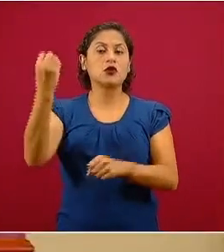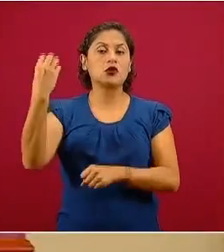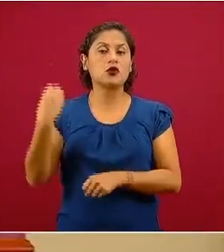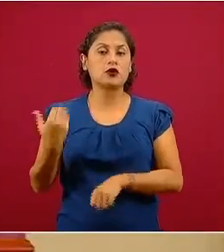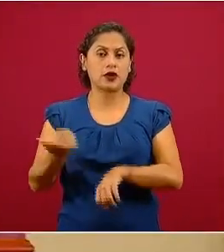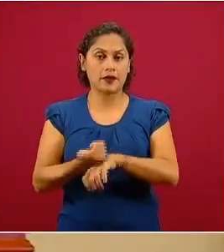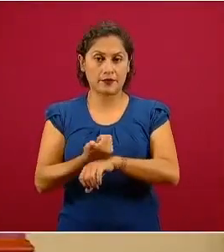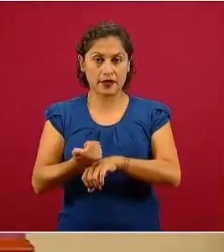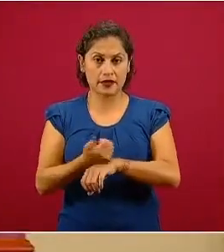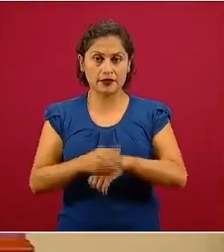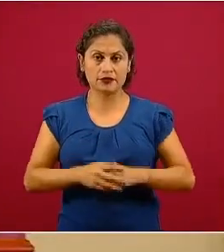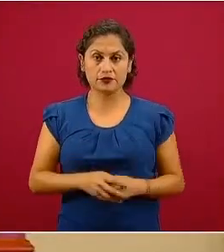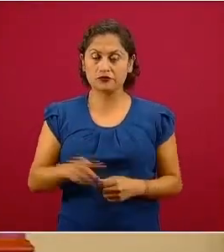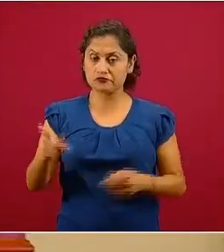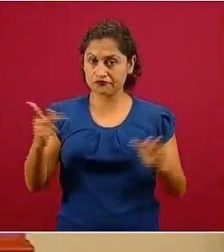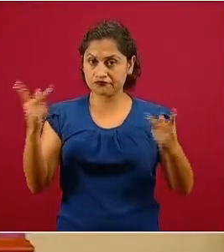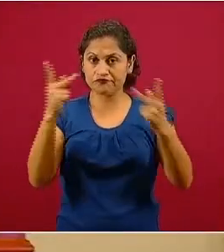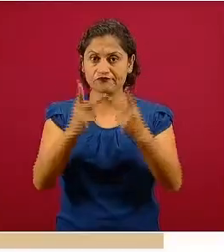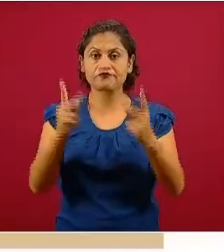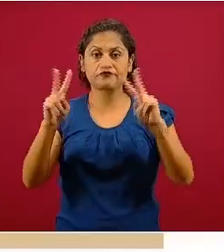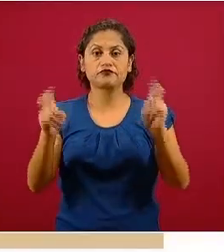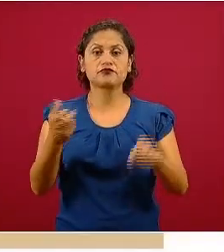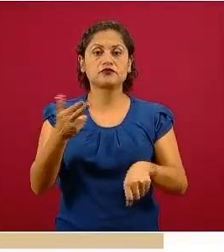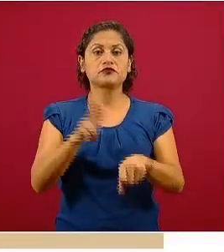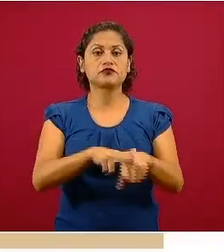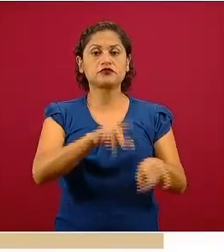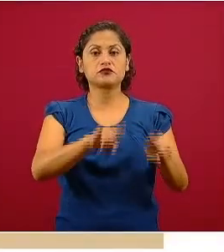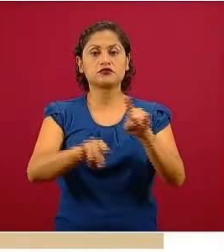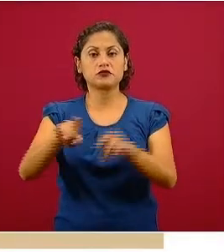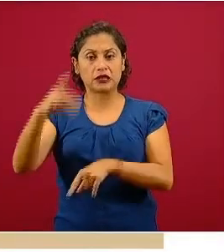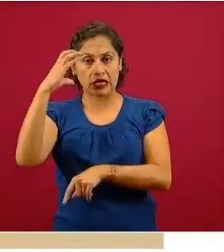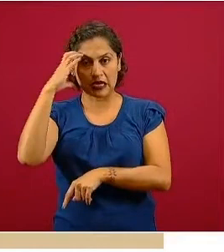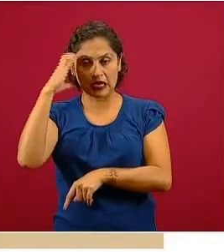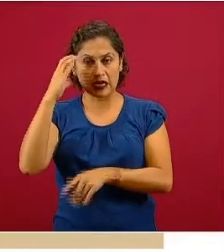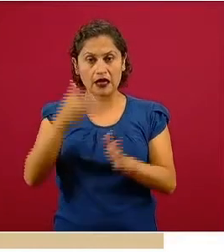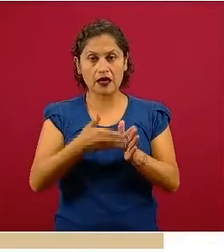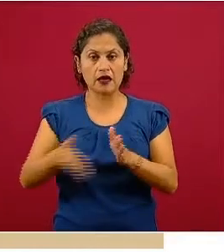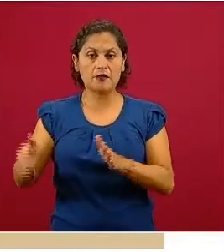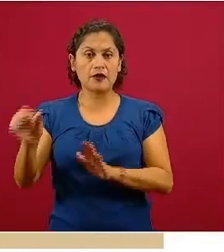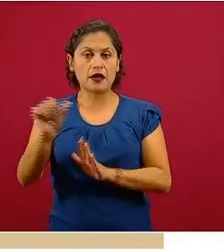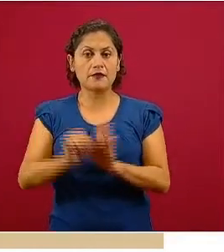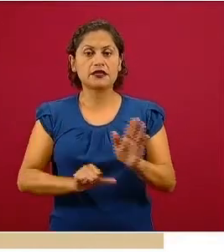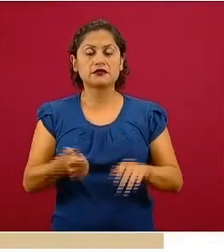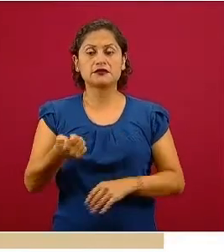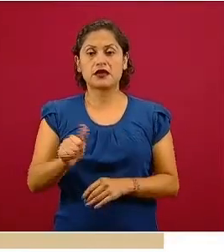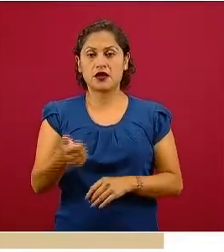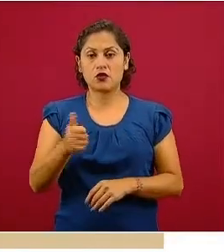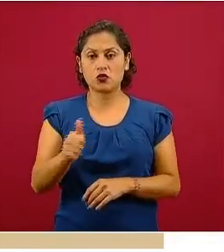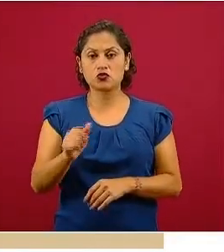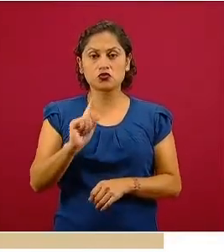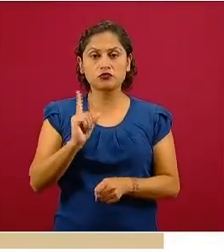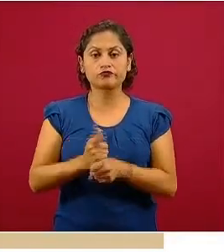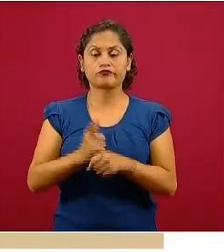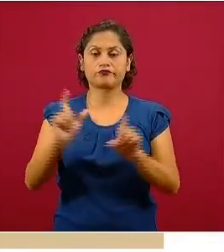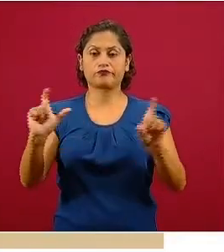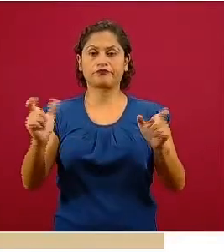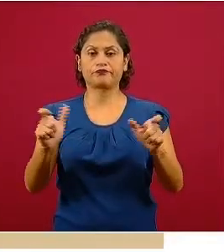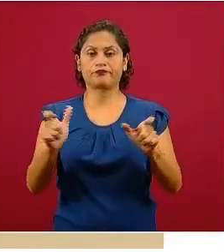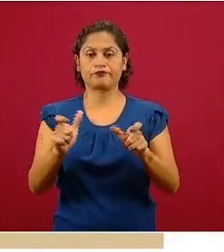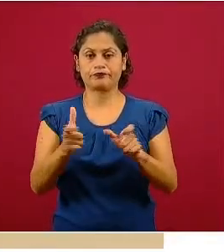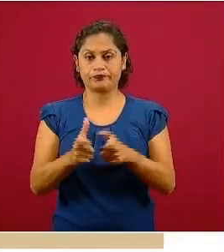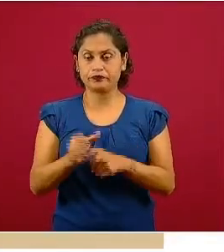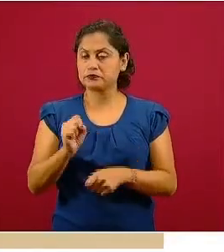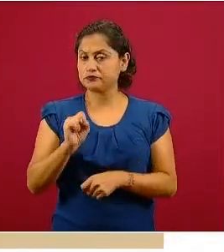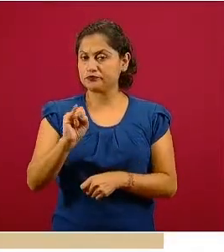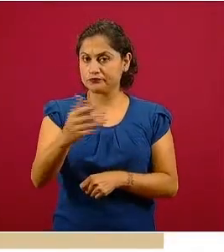tenemos igual, congruente con los casos, ya todo el mes de agosto con una tendencia descendente clara que prácticamente los